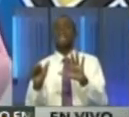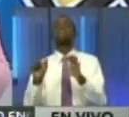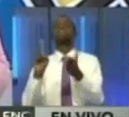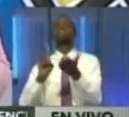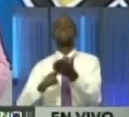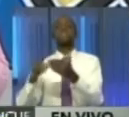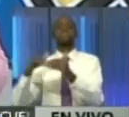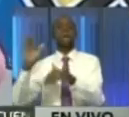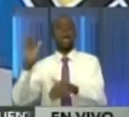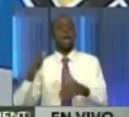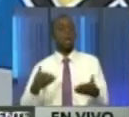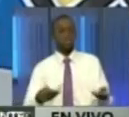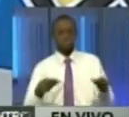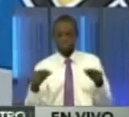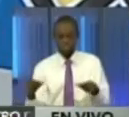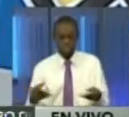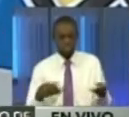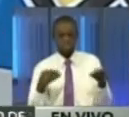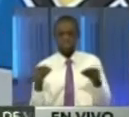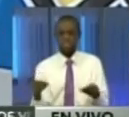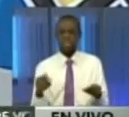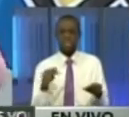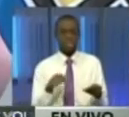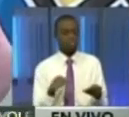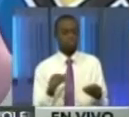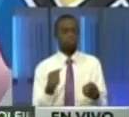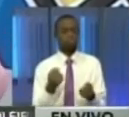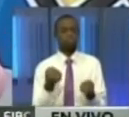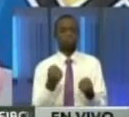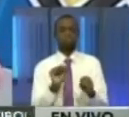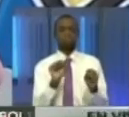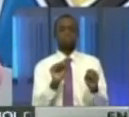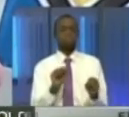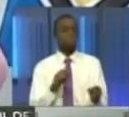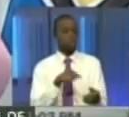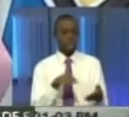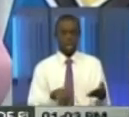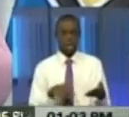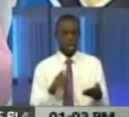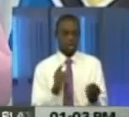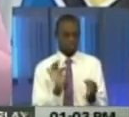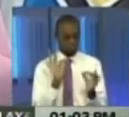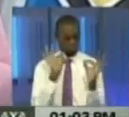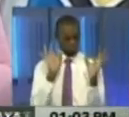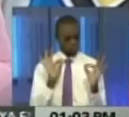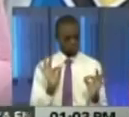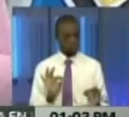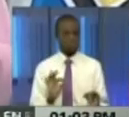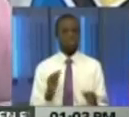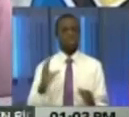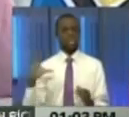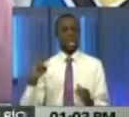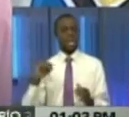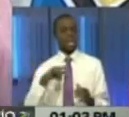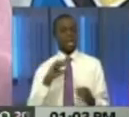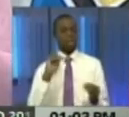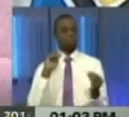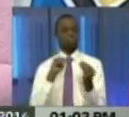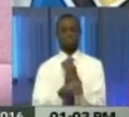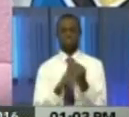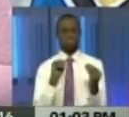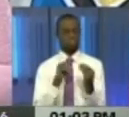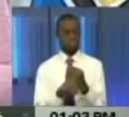143.930 solicitudes que fueron rechazadas por no estar de acuerdo con el registro electoral. De